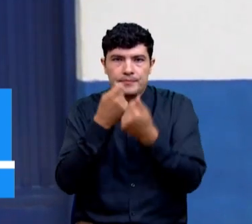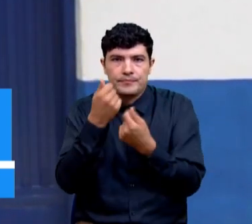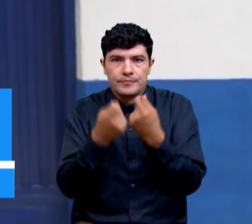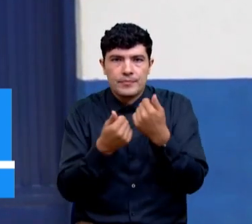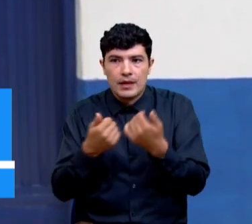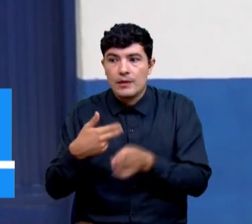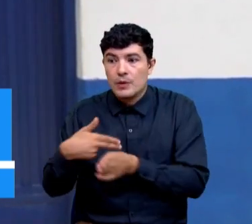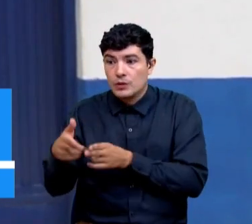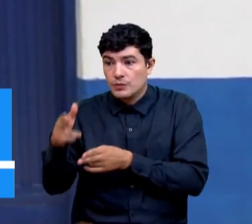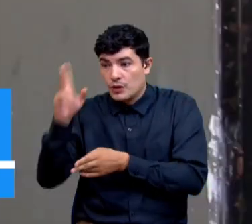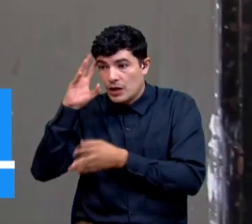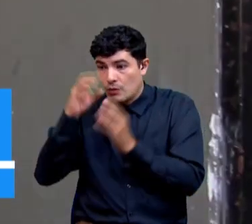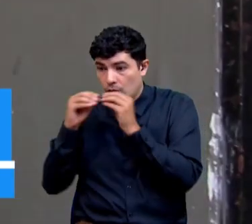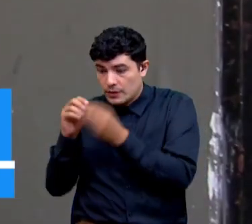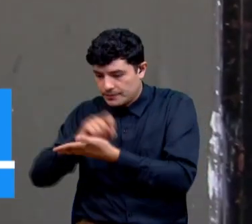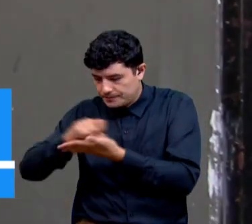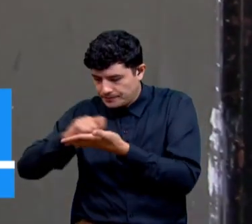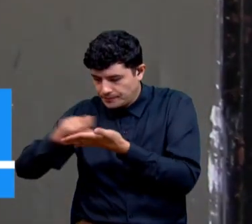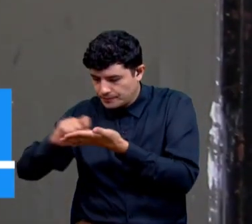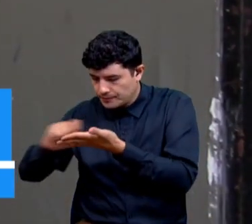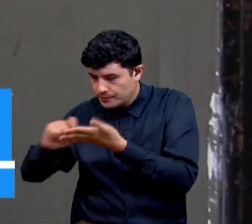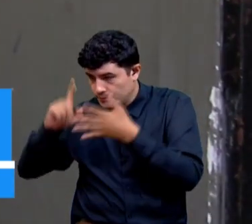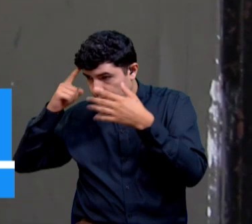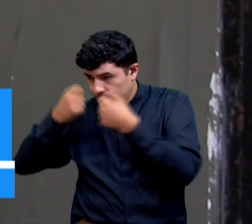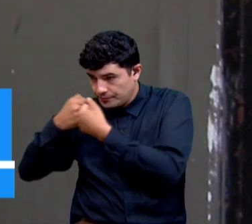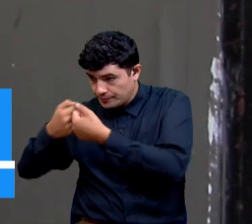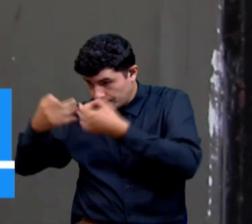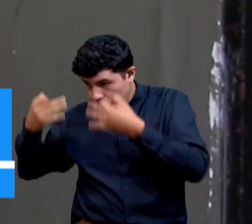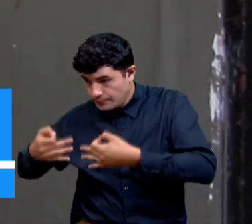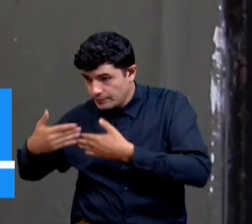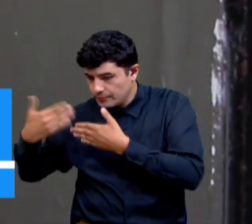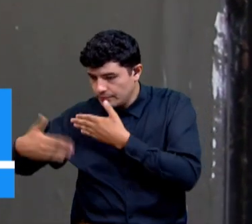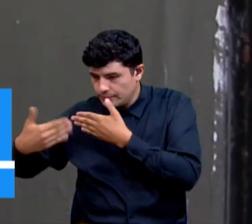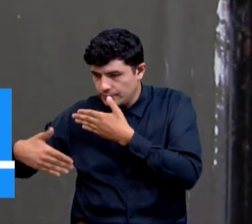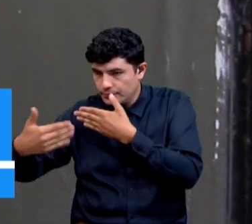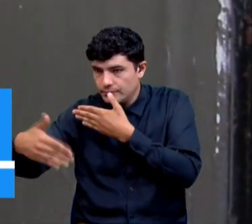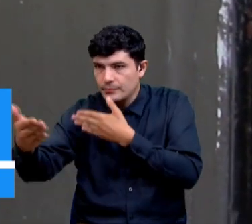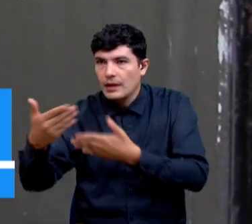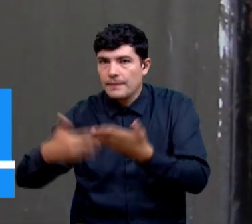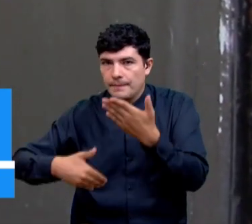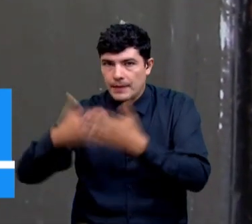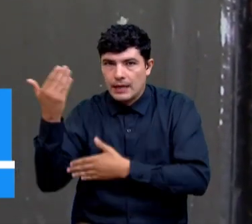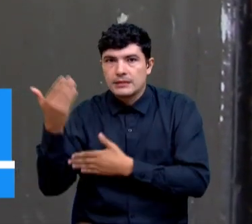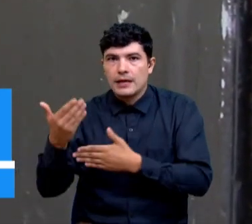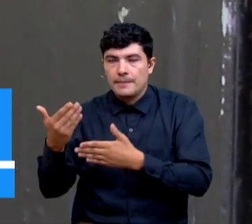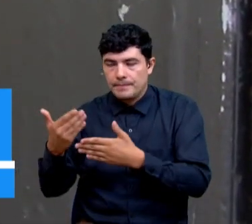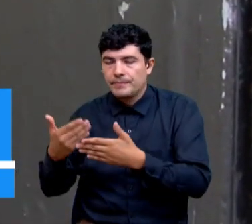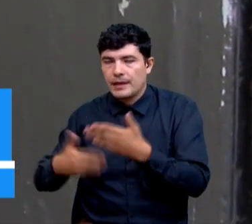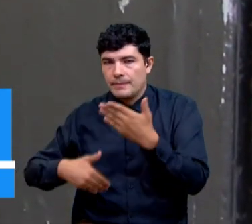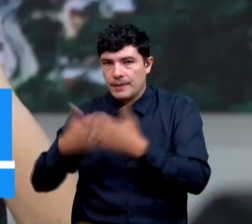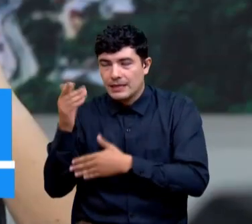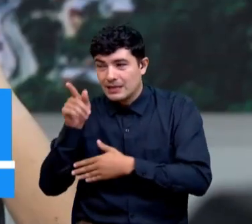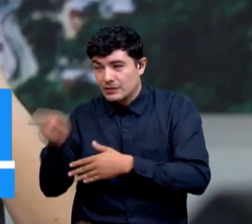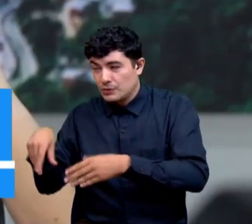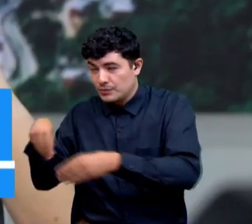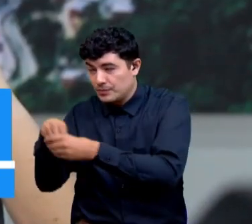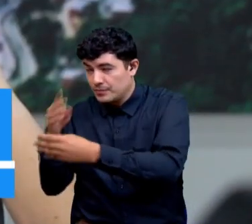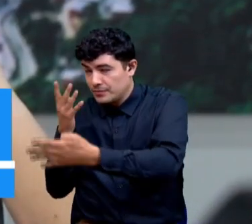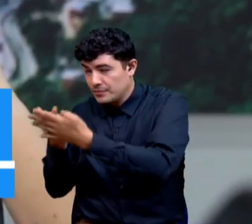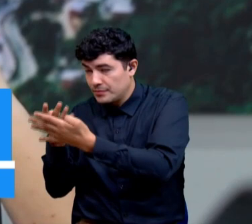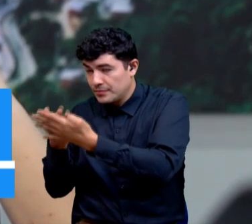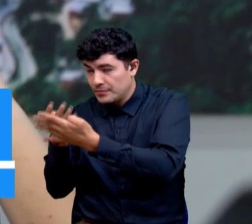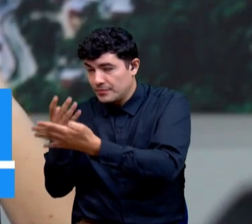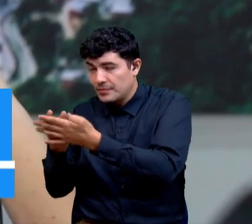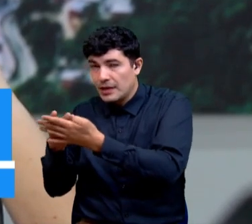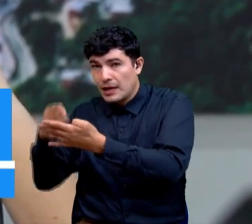proceder a la firma del convenio y así poco a poco empezar el recibo de detenidos por parte de la cárcel de Ocaña, de aquellos que están